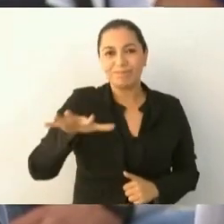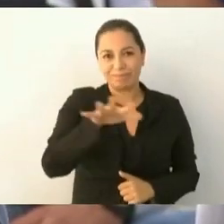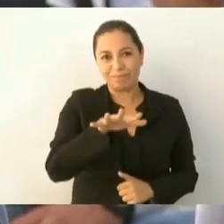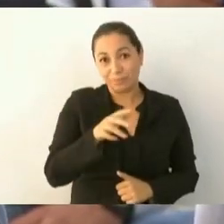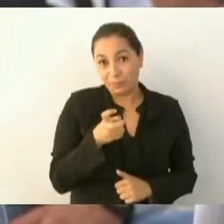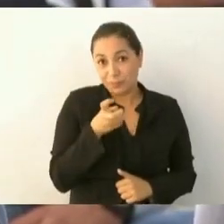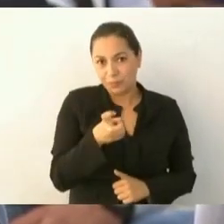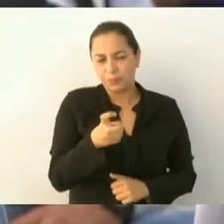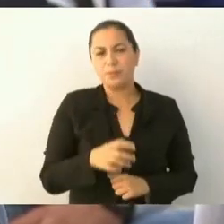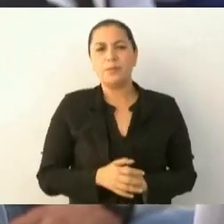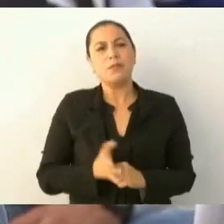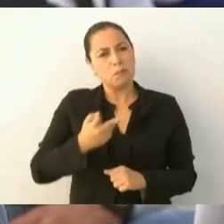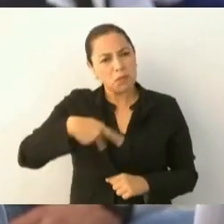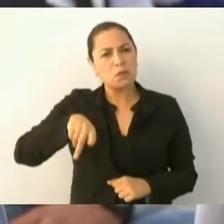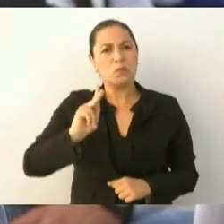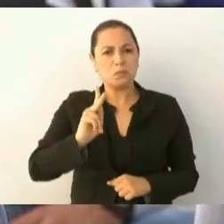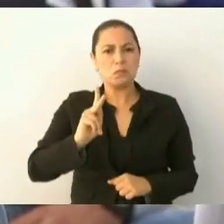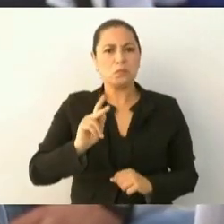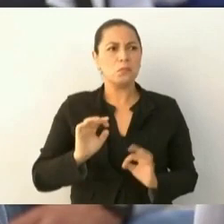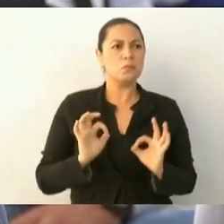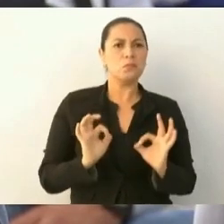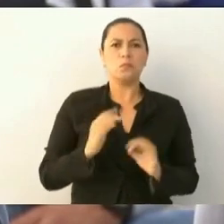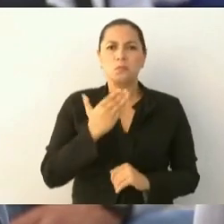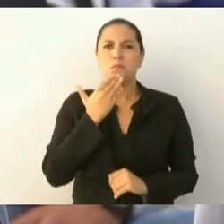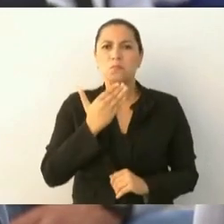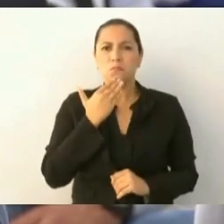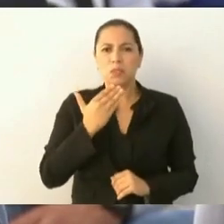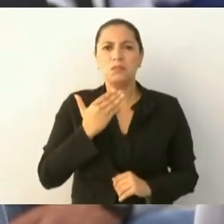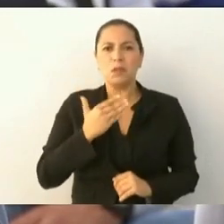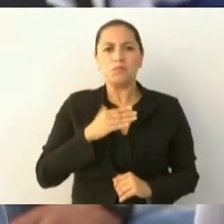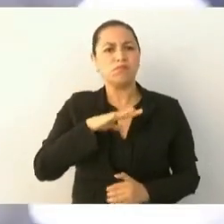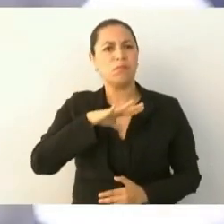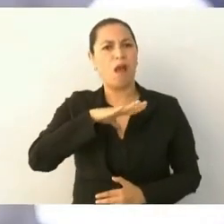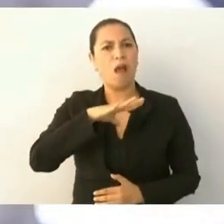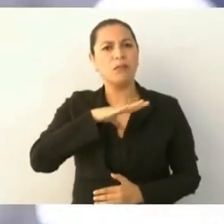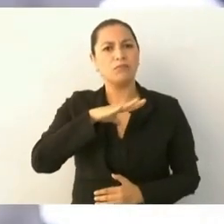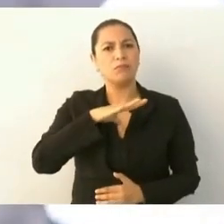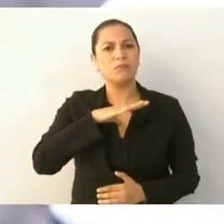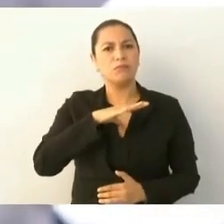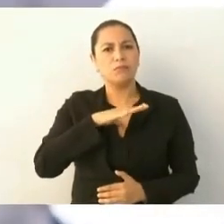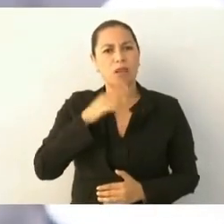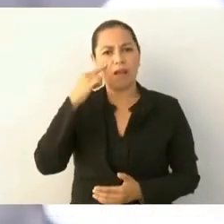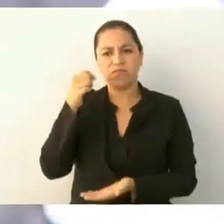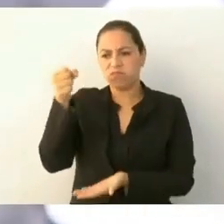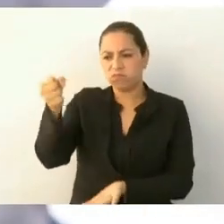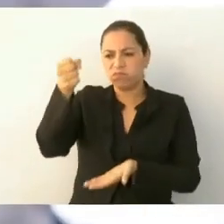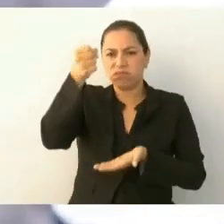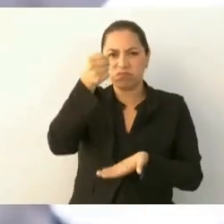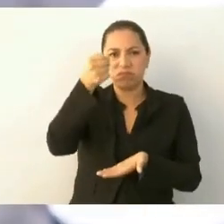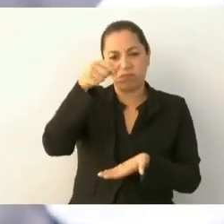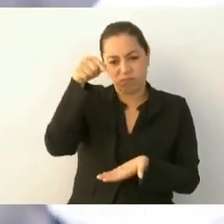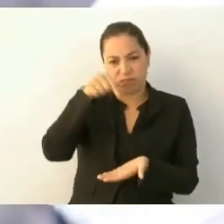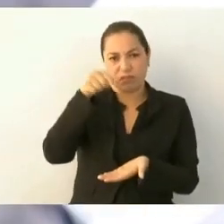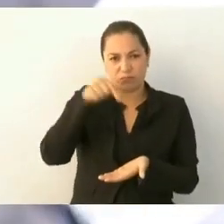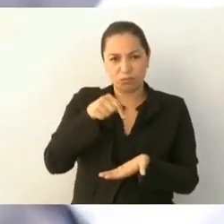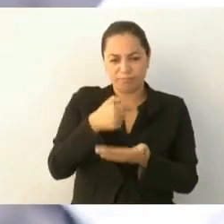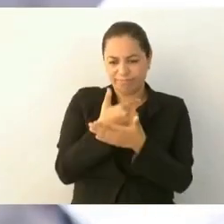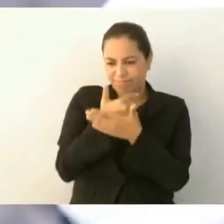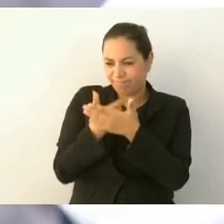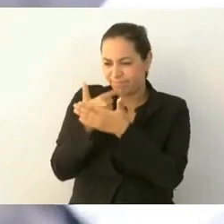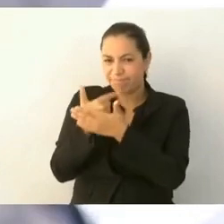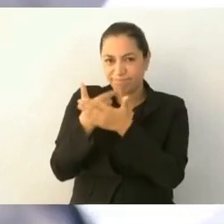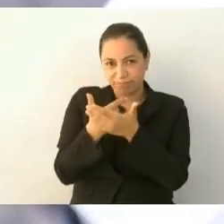Pero afortunadamente tuvimos presupuesto público,